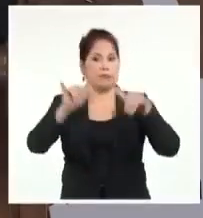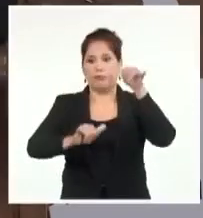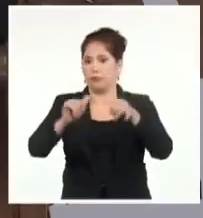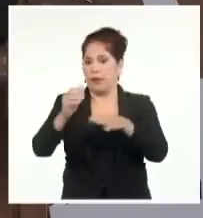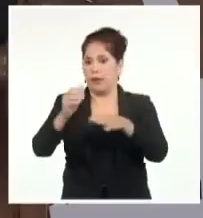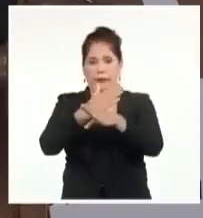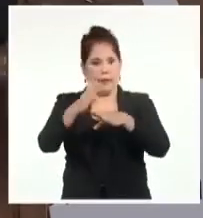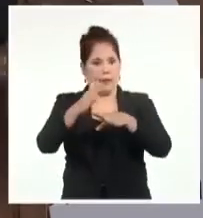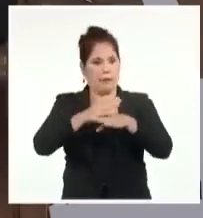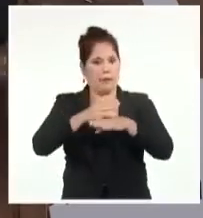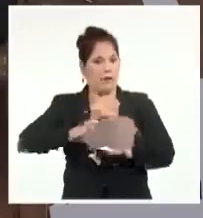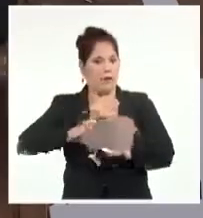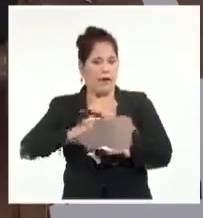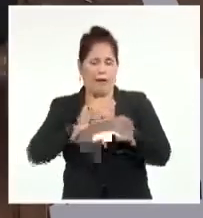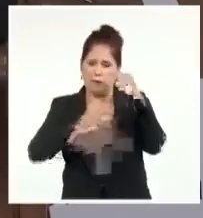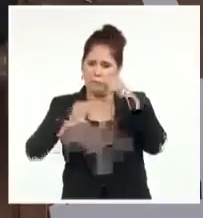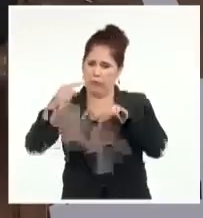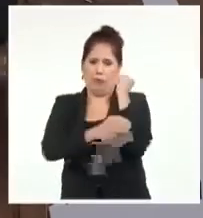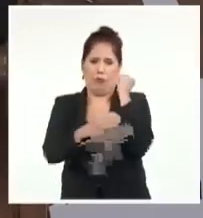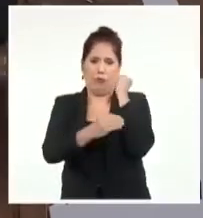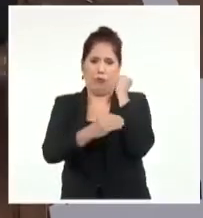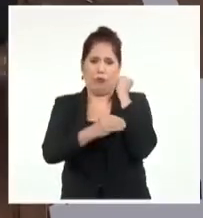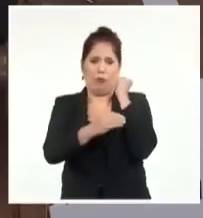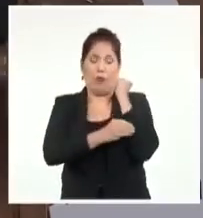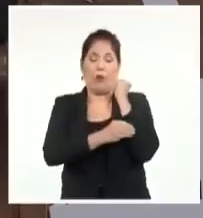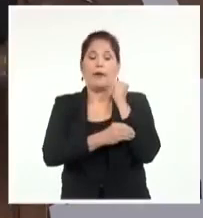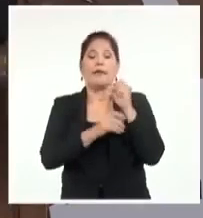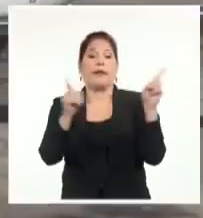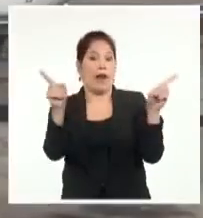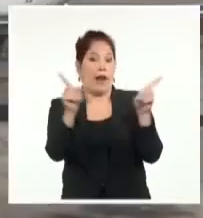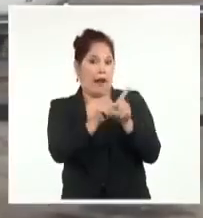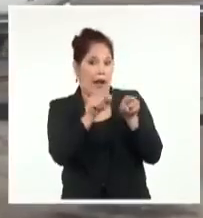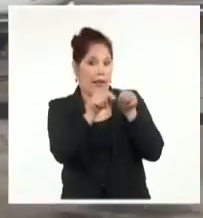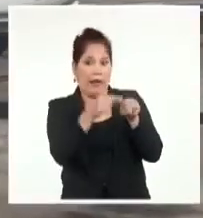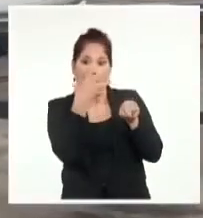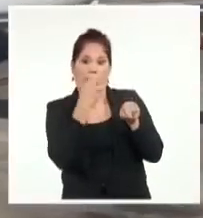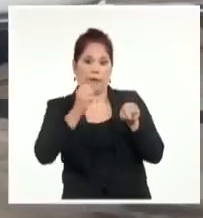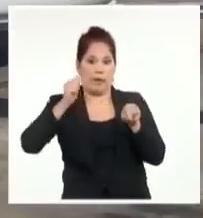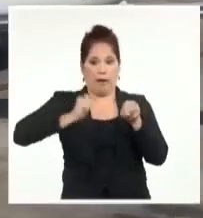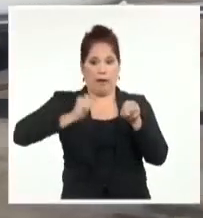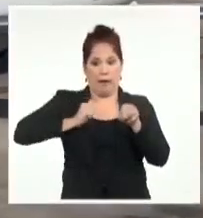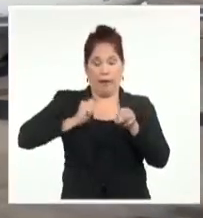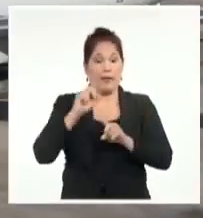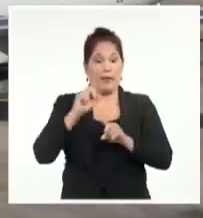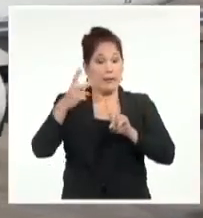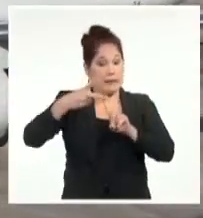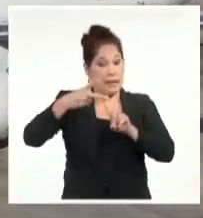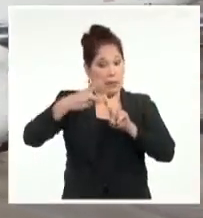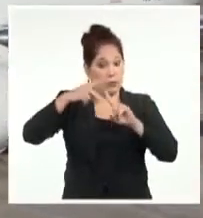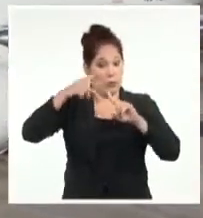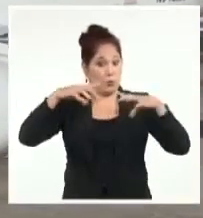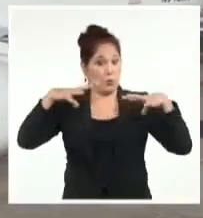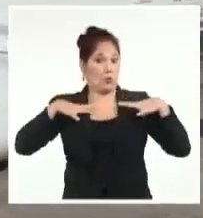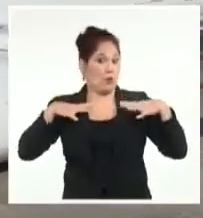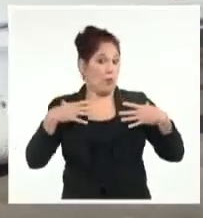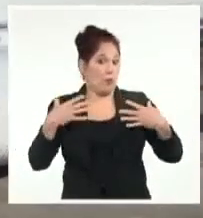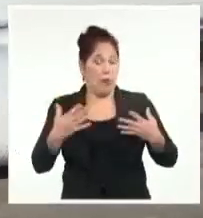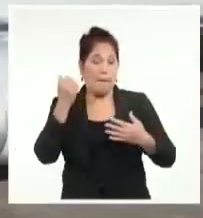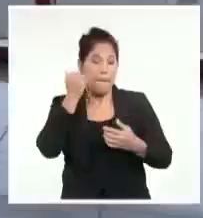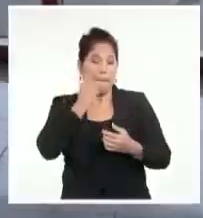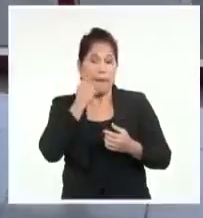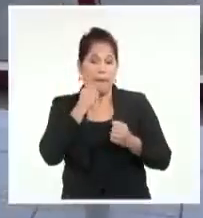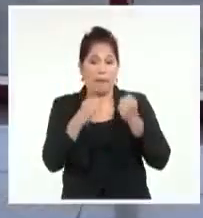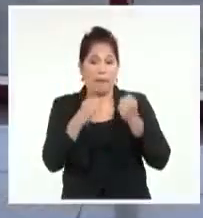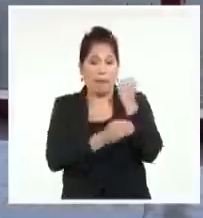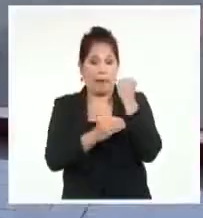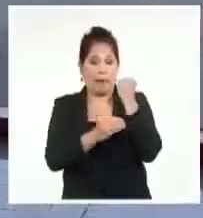a la isla con las operaciones al destino de Varadero en un primer momento. El segundo mercado emisor de turismo hacia la isla, el más resiliente